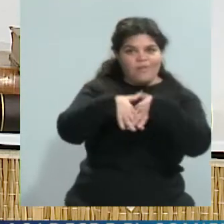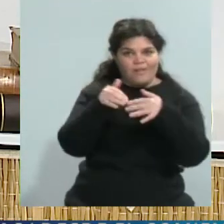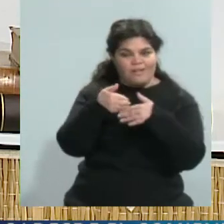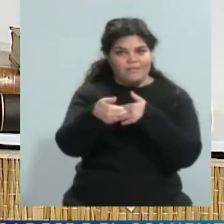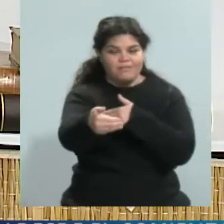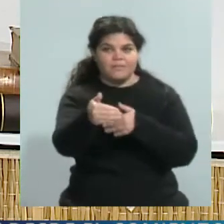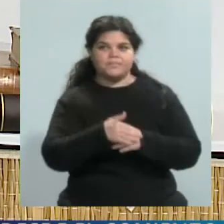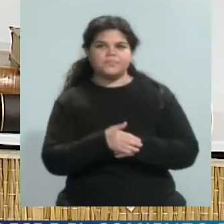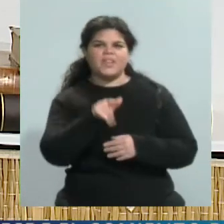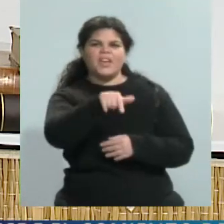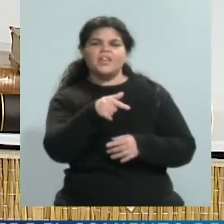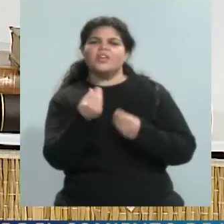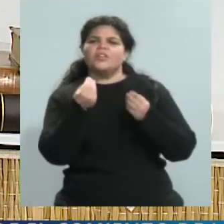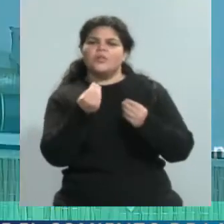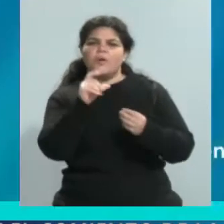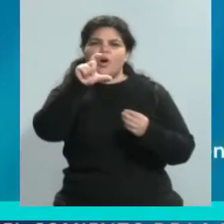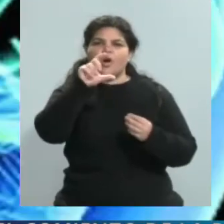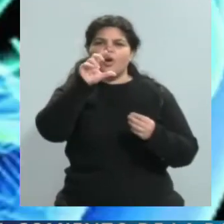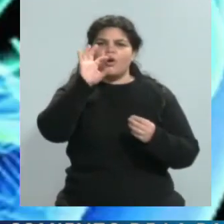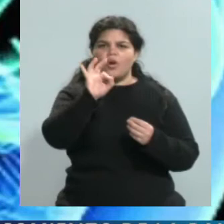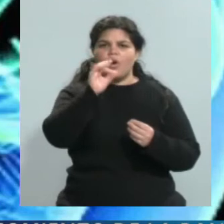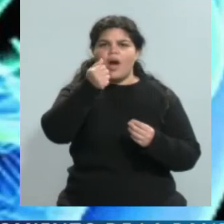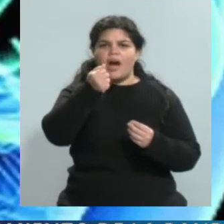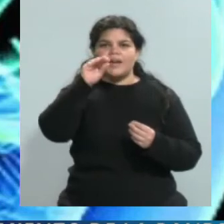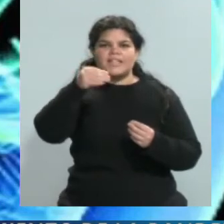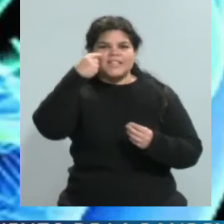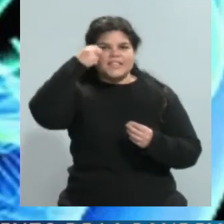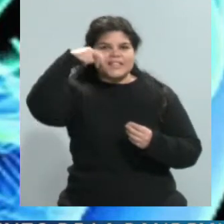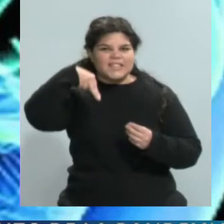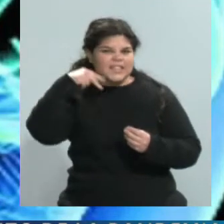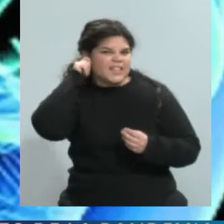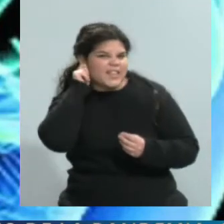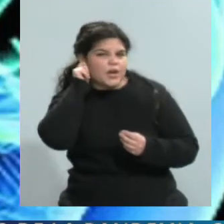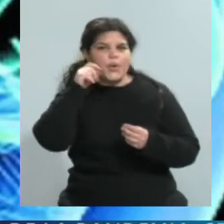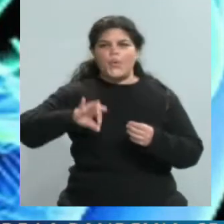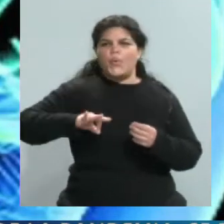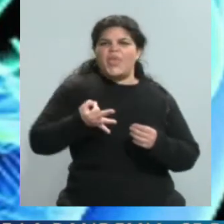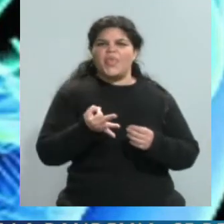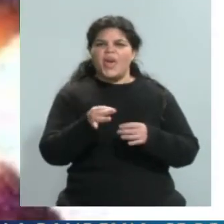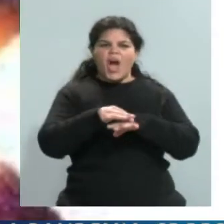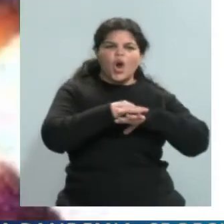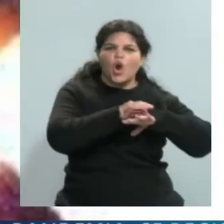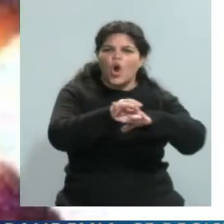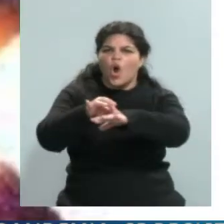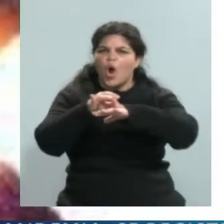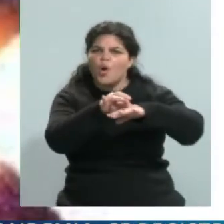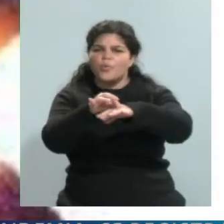Bueno, el coaching de vida tiene una esencia muy particular, ¿no? Porque